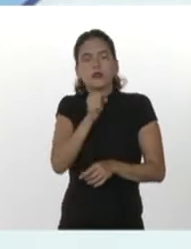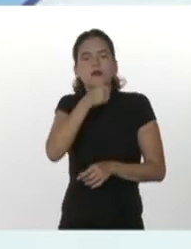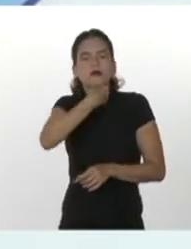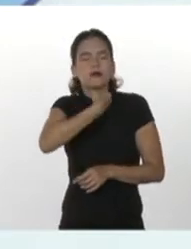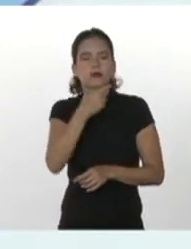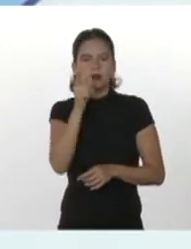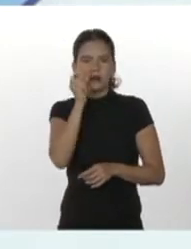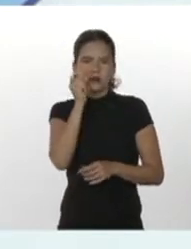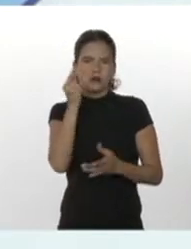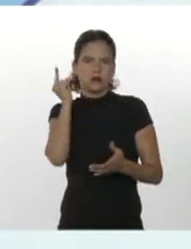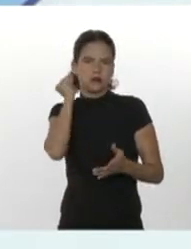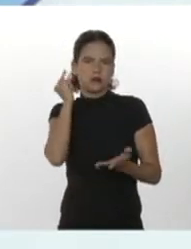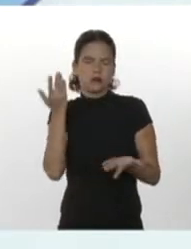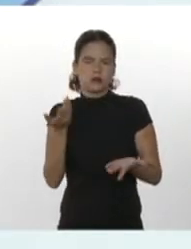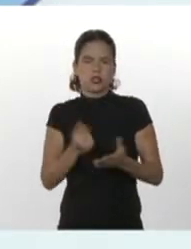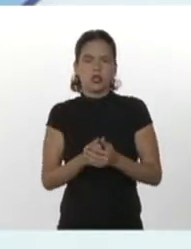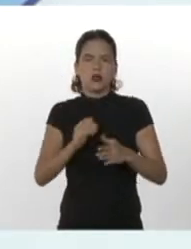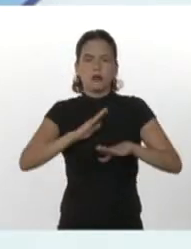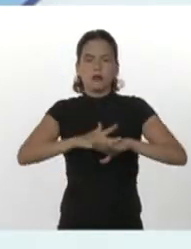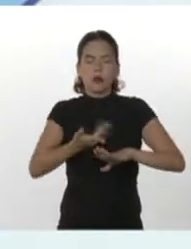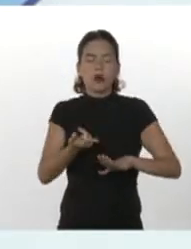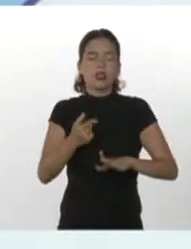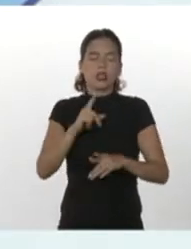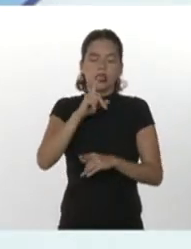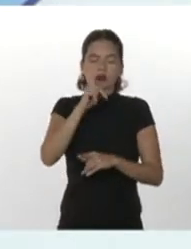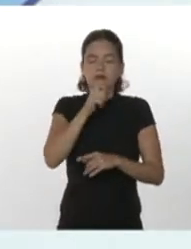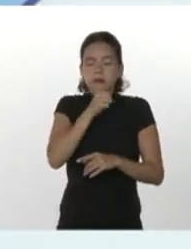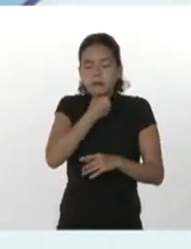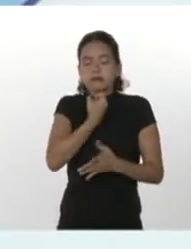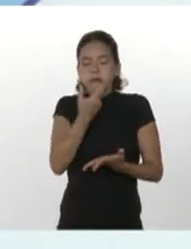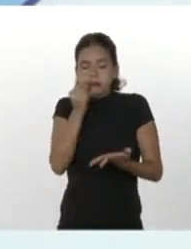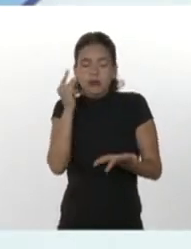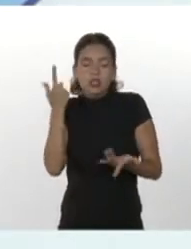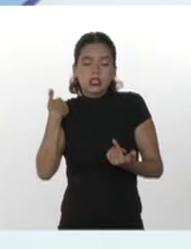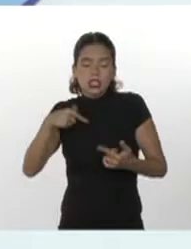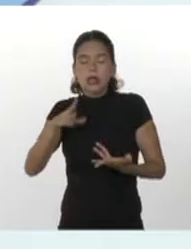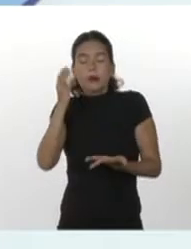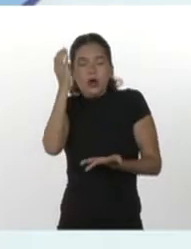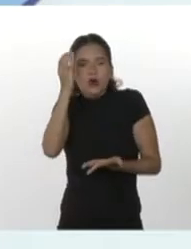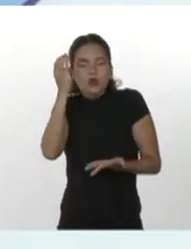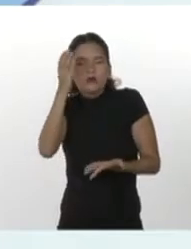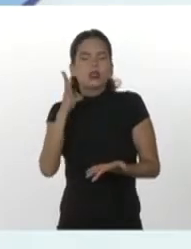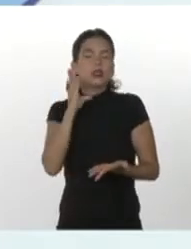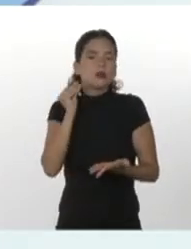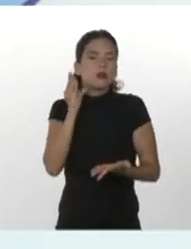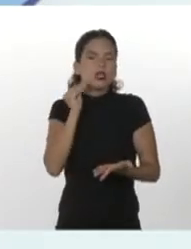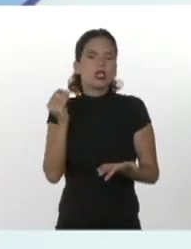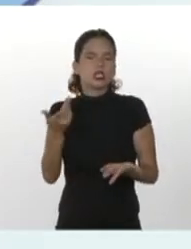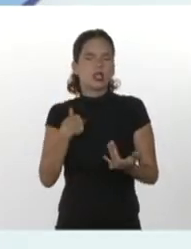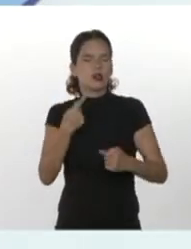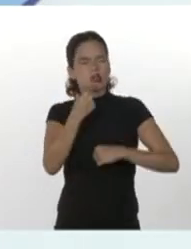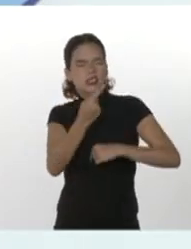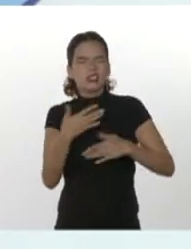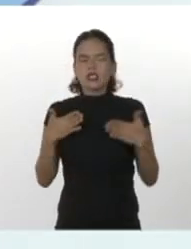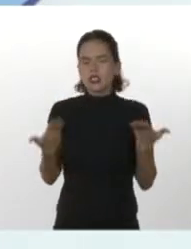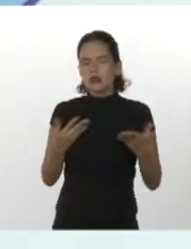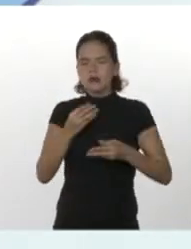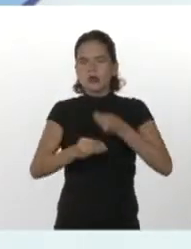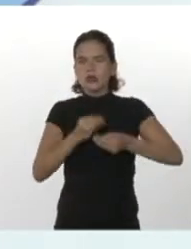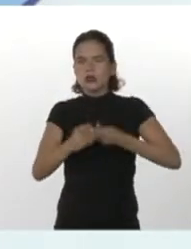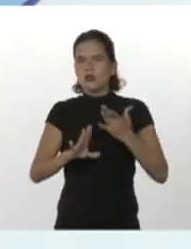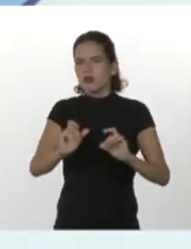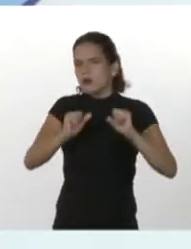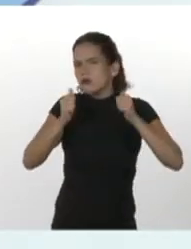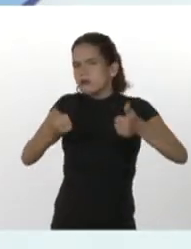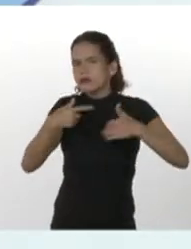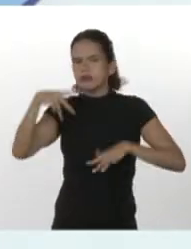las personas ancianas, porque debido a su edad tenían como más sabiduría y más experiencia a la hora de tomar decisiones. Eso fue en un